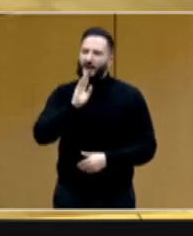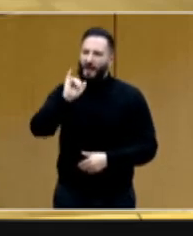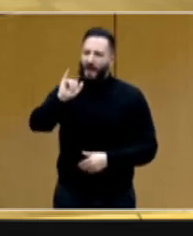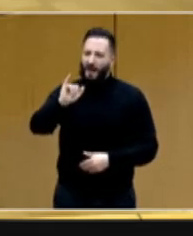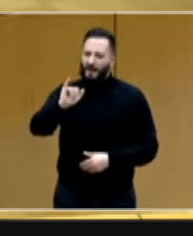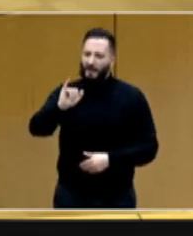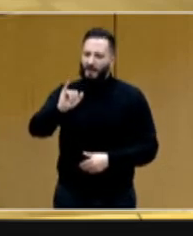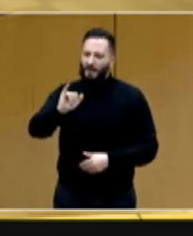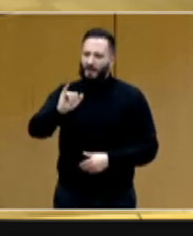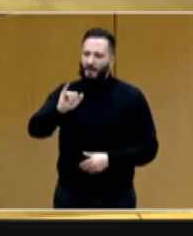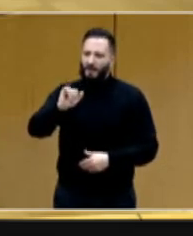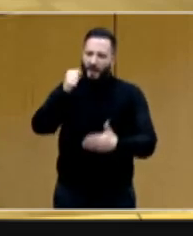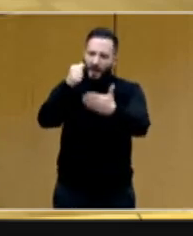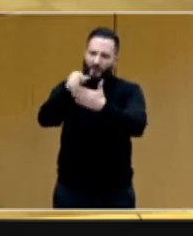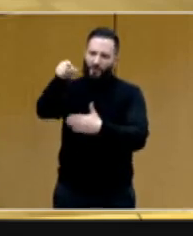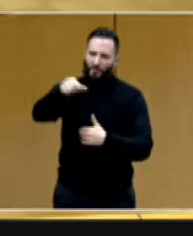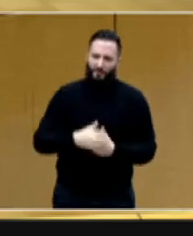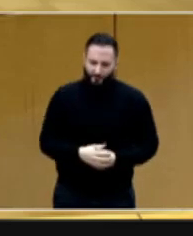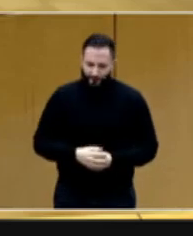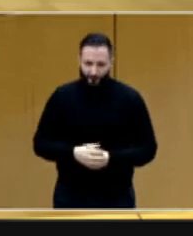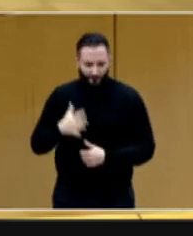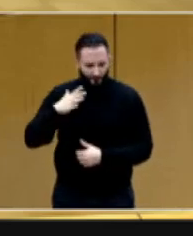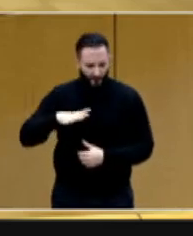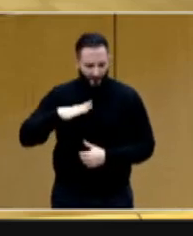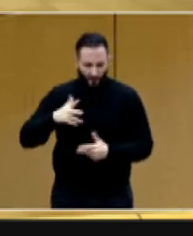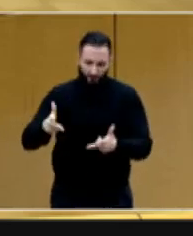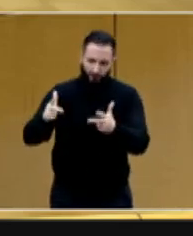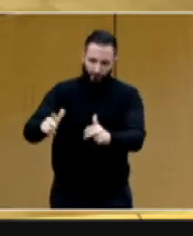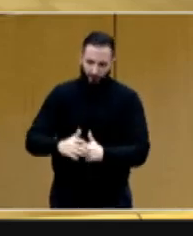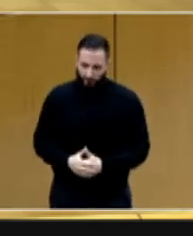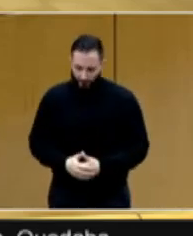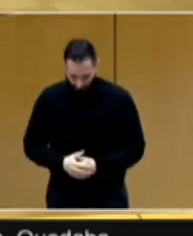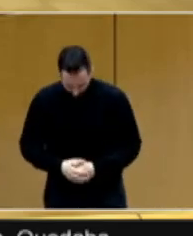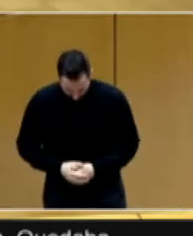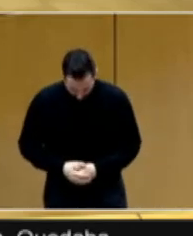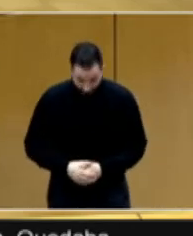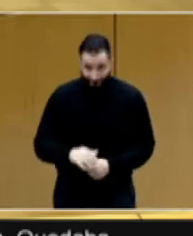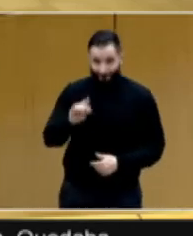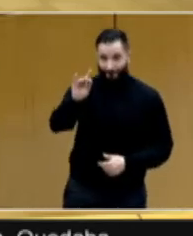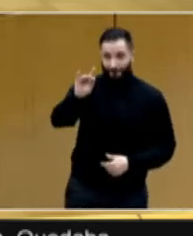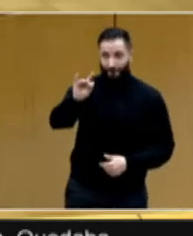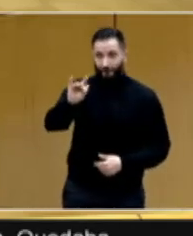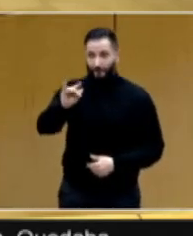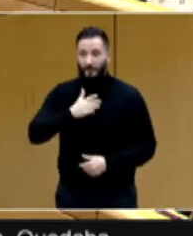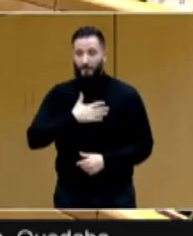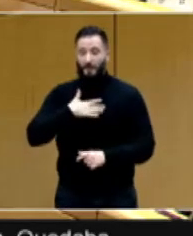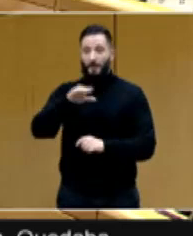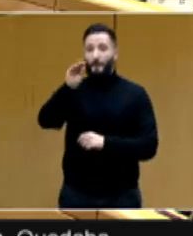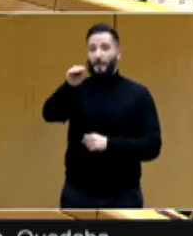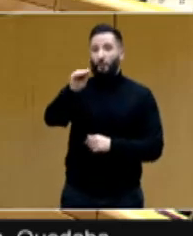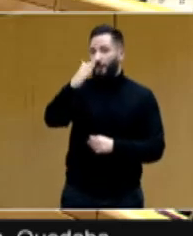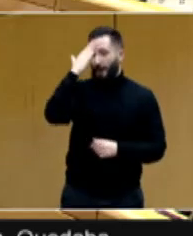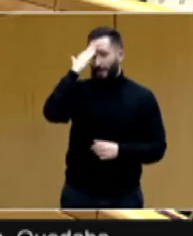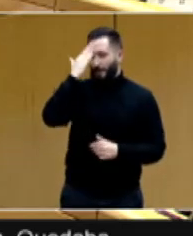era usted pues adelante Sí mi pregunta principal